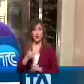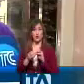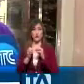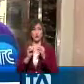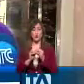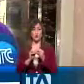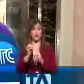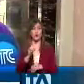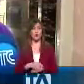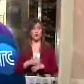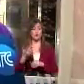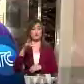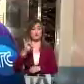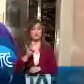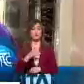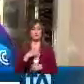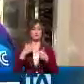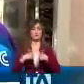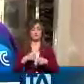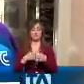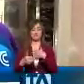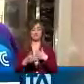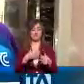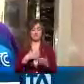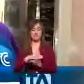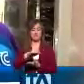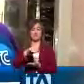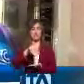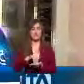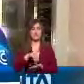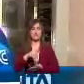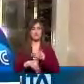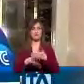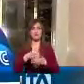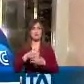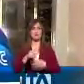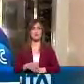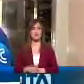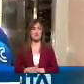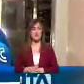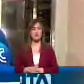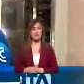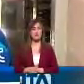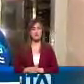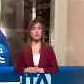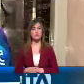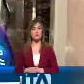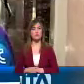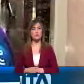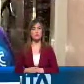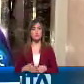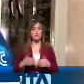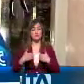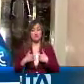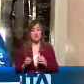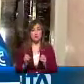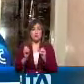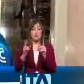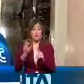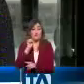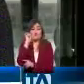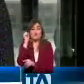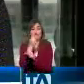bancada. Me apena por eso, pero me mantengo firme. Pero no se ha llevado un debido proceso. No me han dado tampoco ninguna oportunidad de